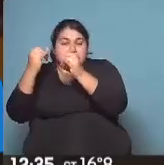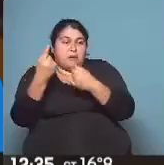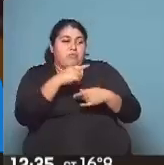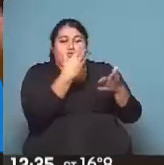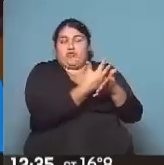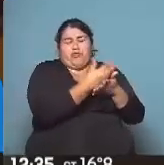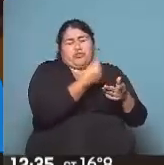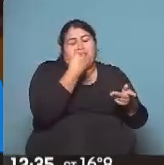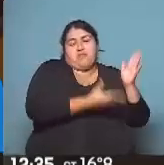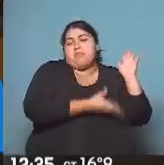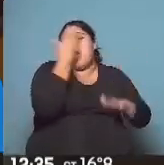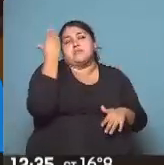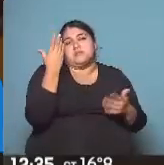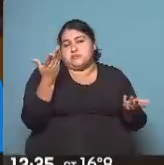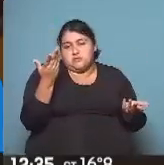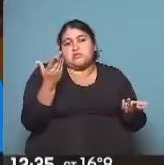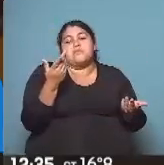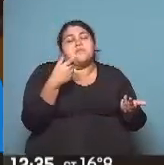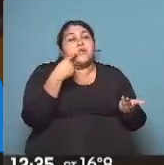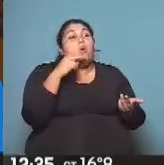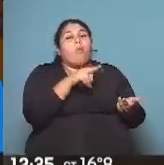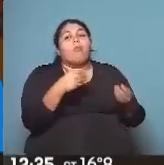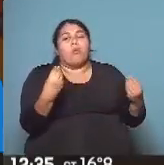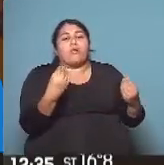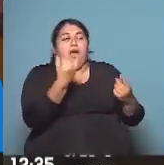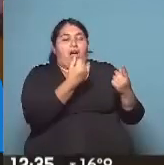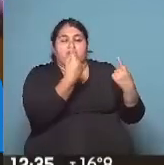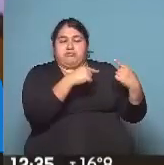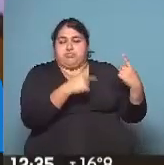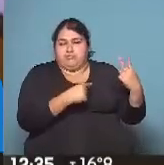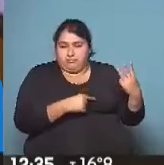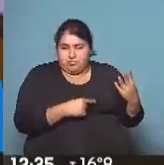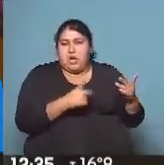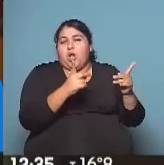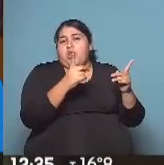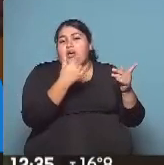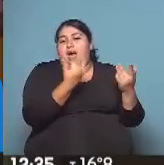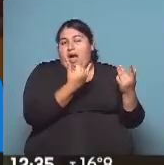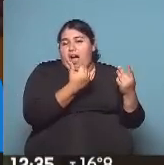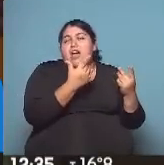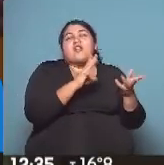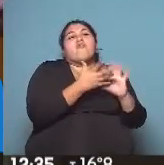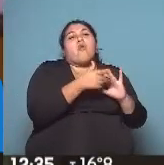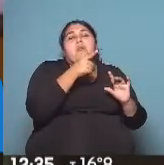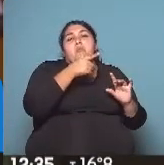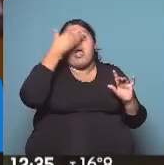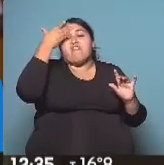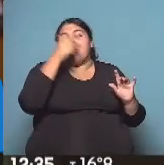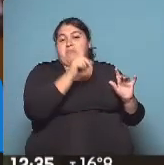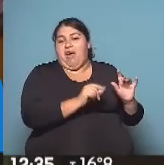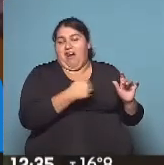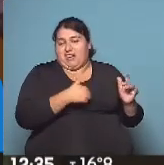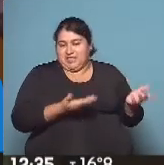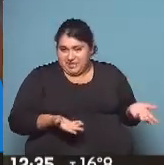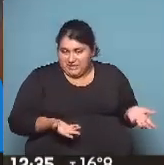cambio del dólar que en otros países, lo vamos a estar sintiendo mucho más porque tenemos todavía, padecemos de 3 especies de enfermedades que todavía no hemos podido resolver. Ujú.